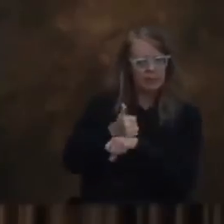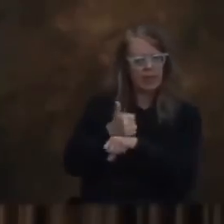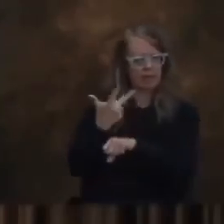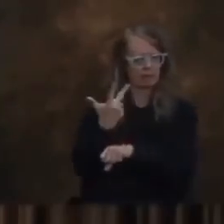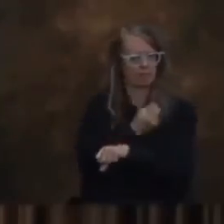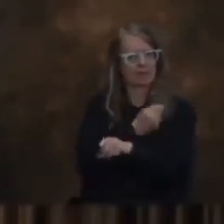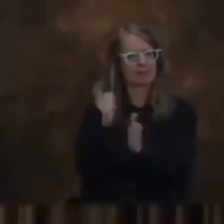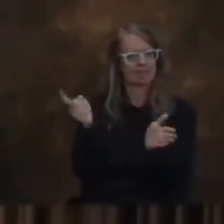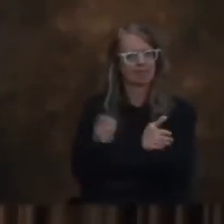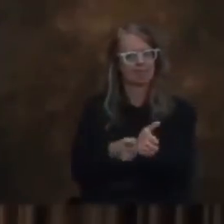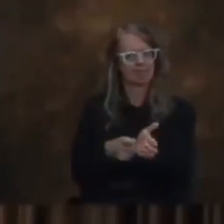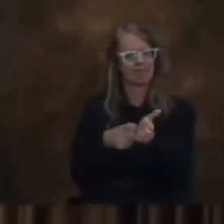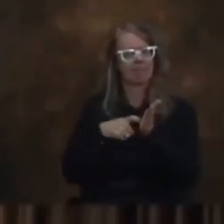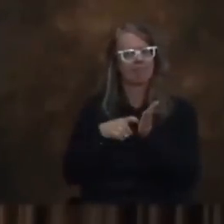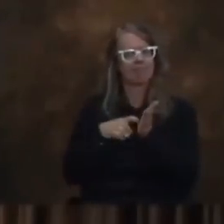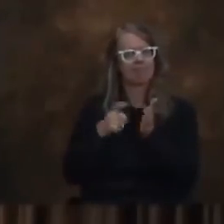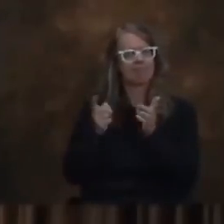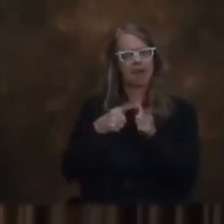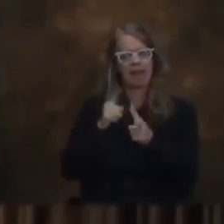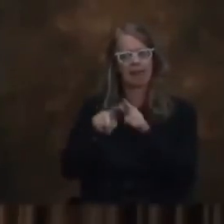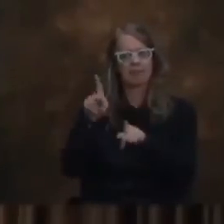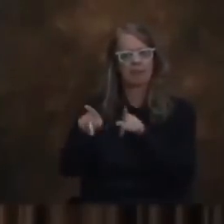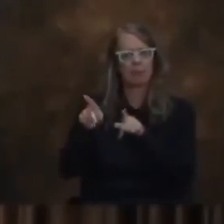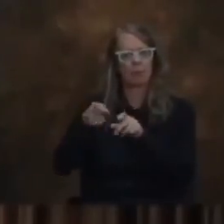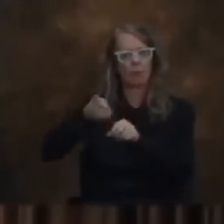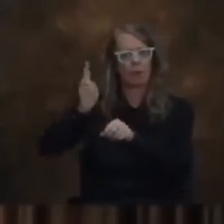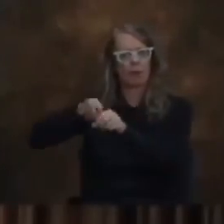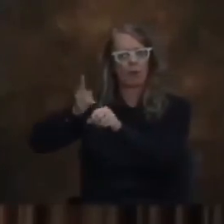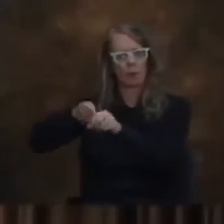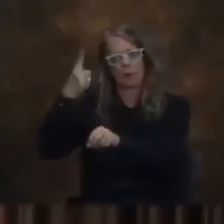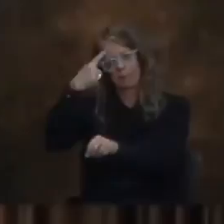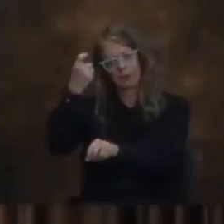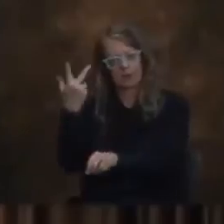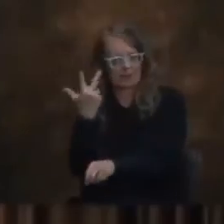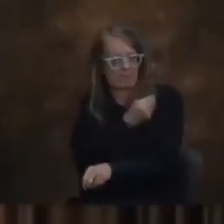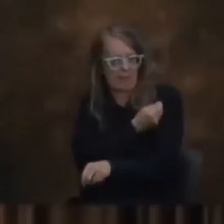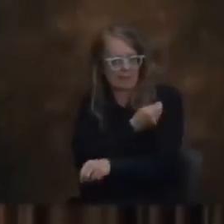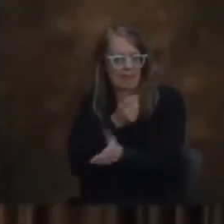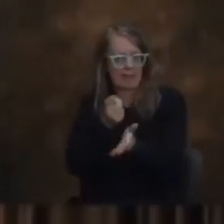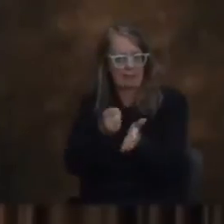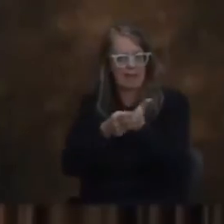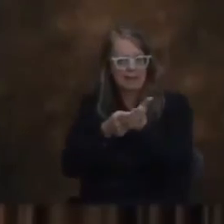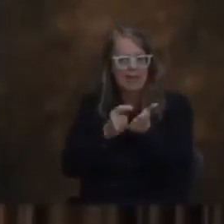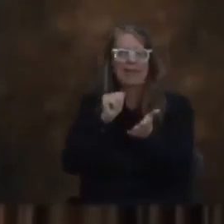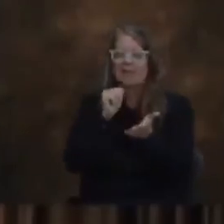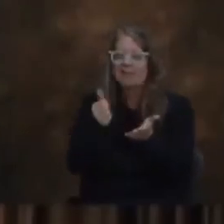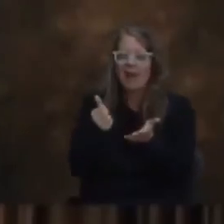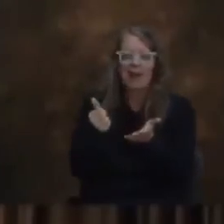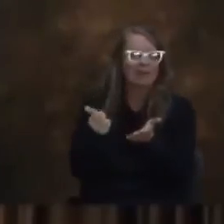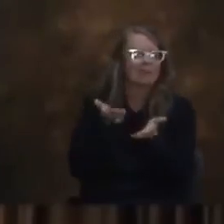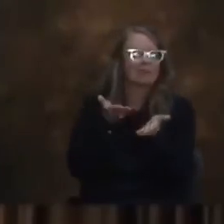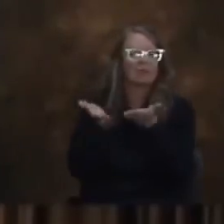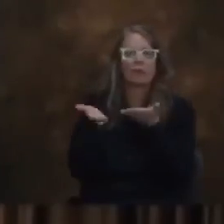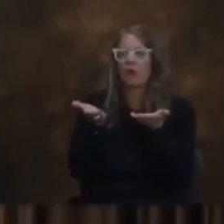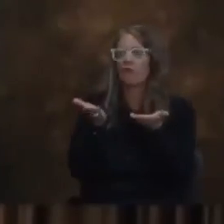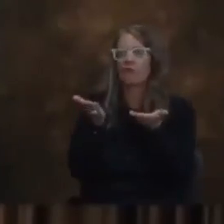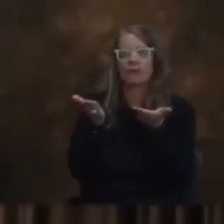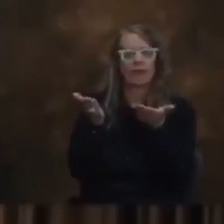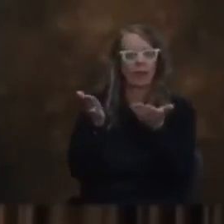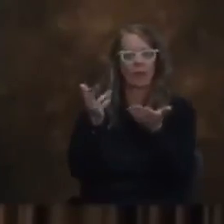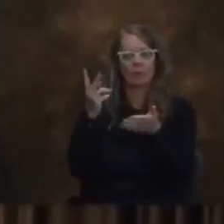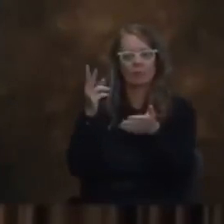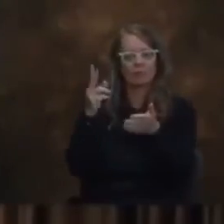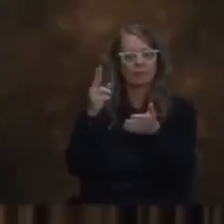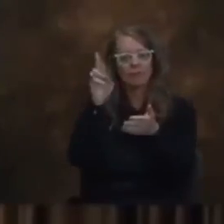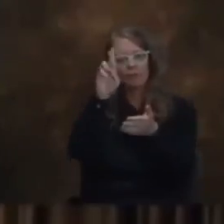y perdimos y perdemos a miembros de nuestro personal debido a ese mandato eso no nos ayuda pero si no ponemos un mandato entonces también